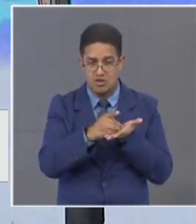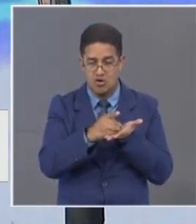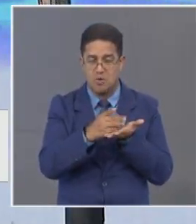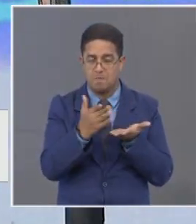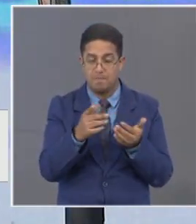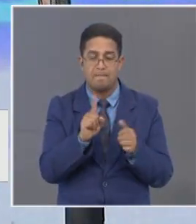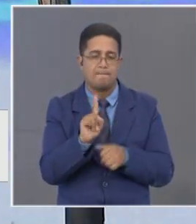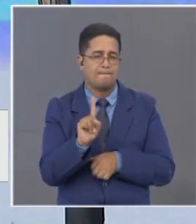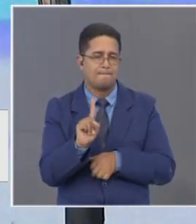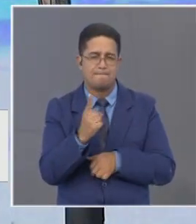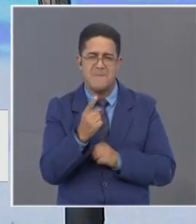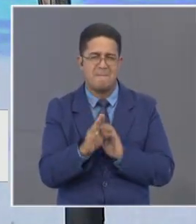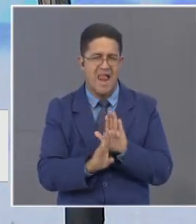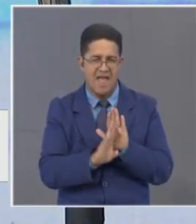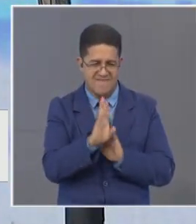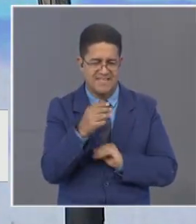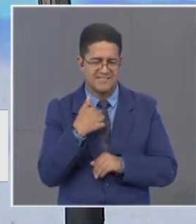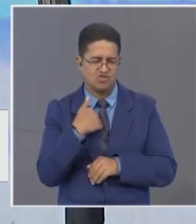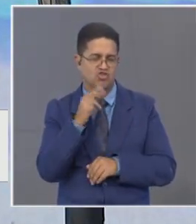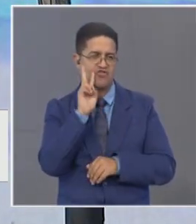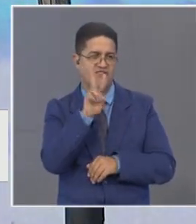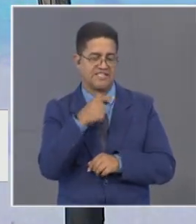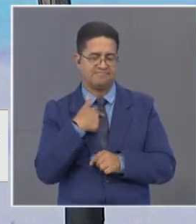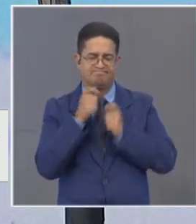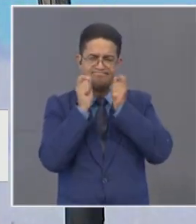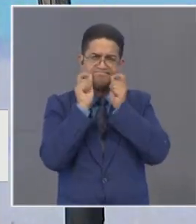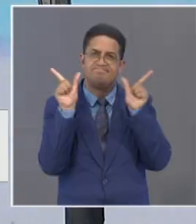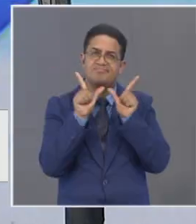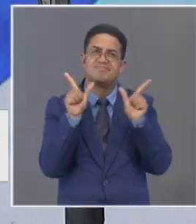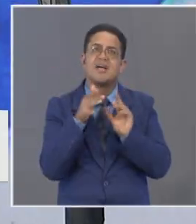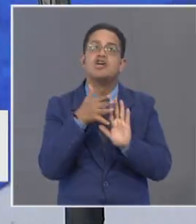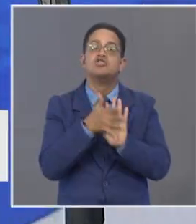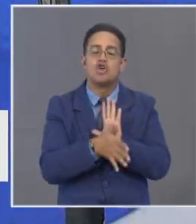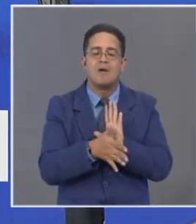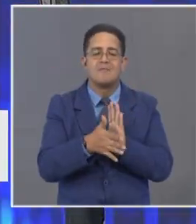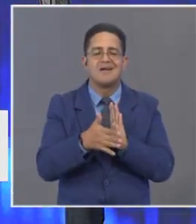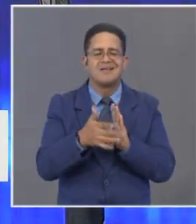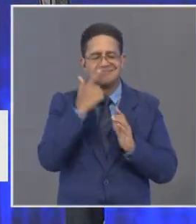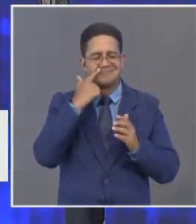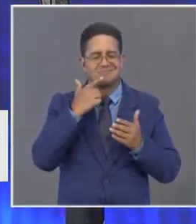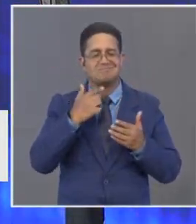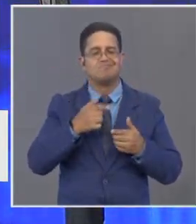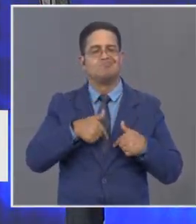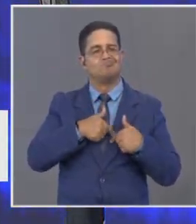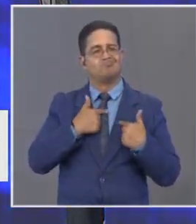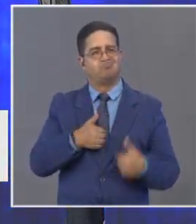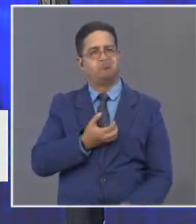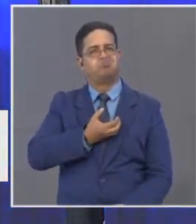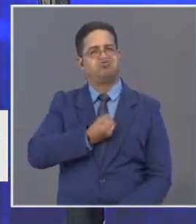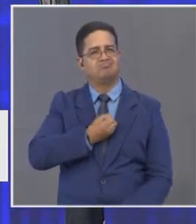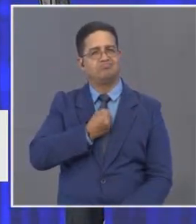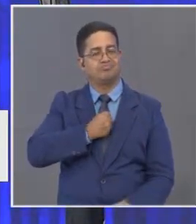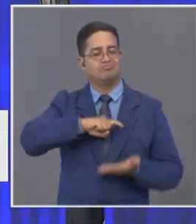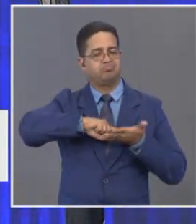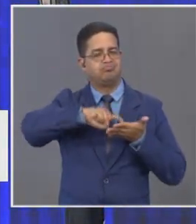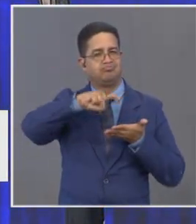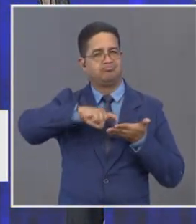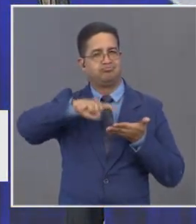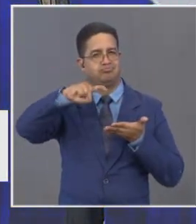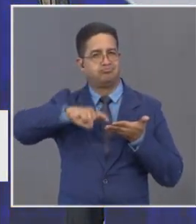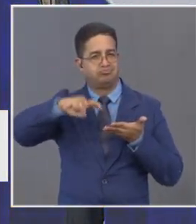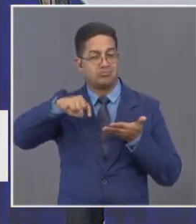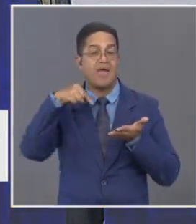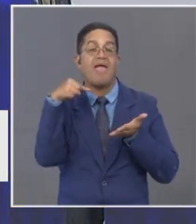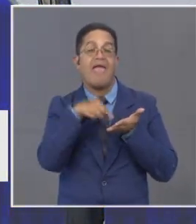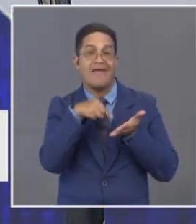primer avance que vi y que me llamó la atención es en el electrocardiograma, Daniela. Ahora el electrocardiograma es una